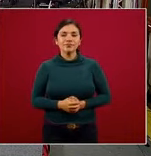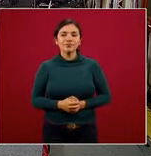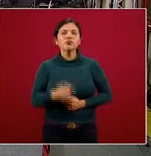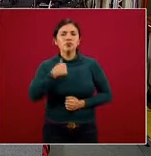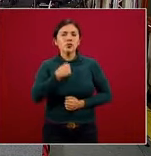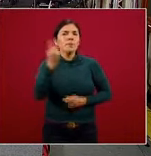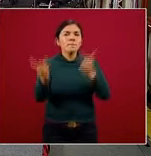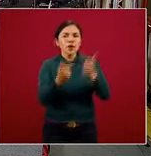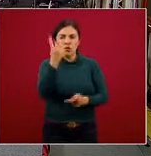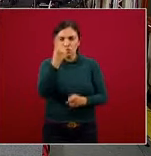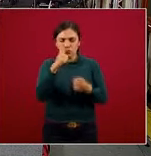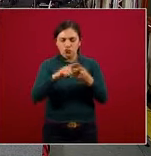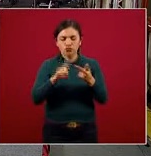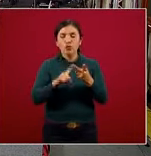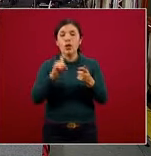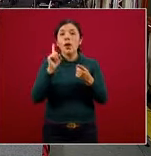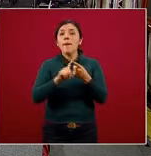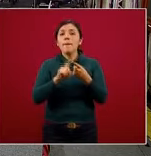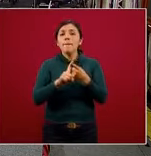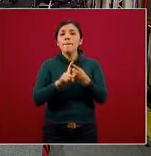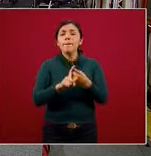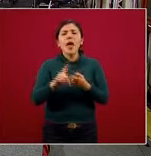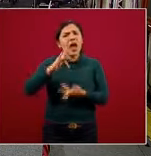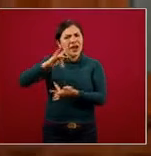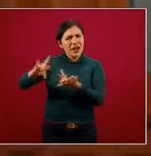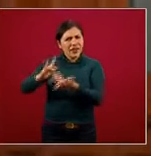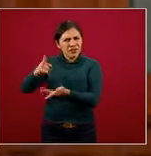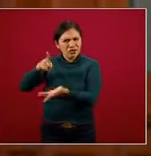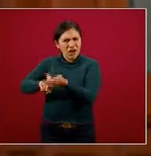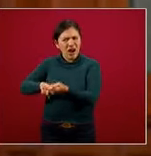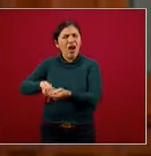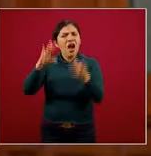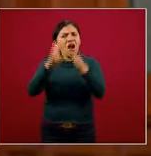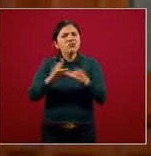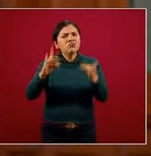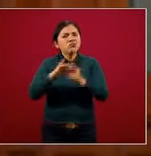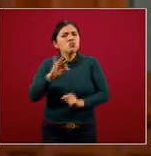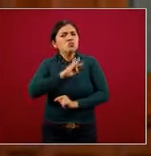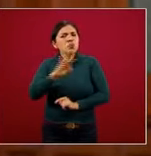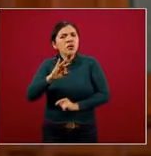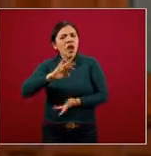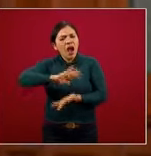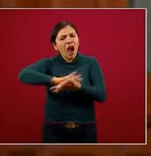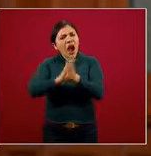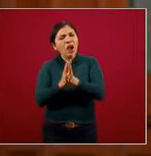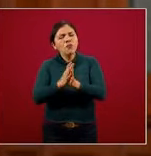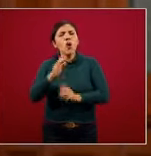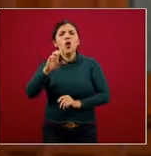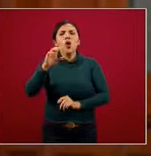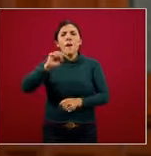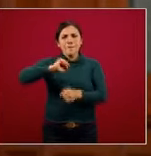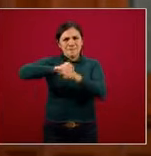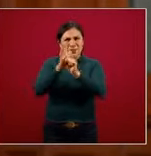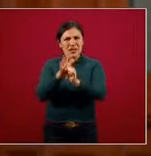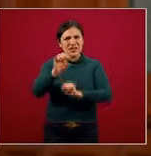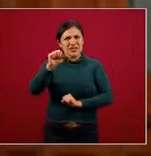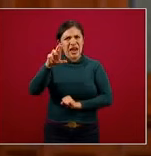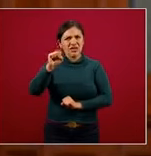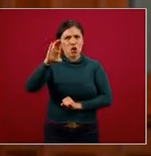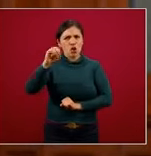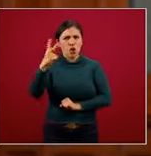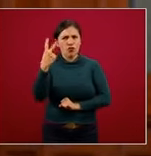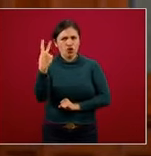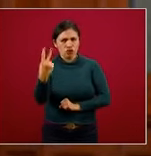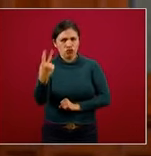Son dos preguntas rápidas. La primera es que en redes sociales se está abordando el tema de una posible mutación del virus SARS-CoV-2, el cual, se dice